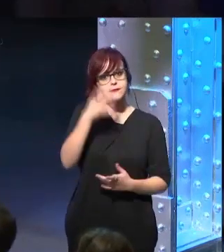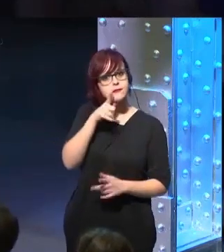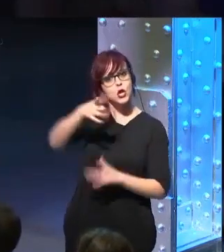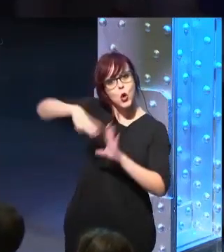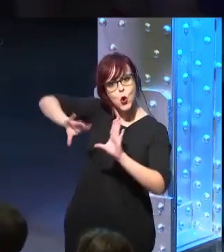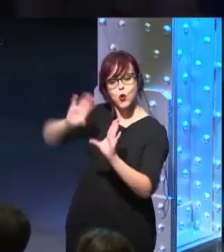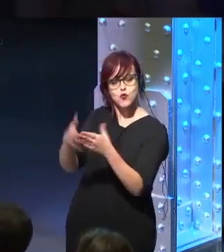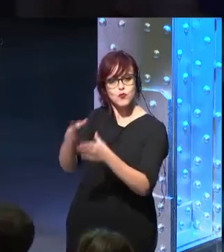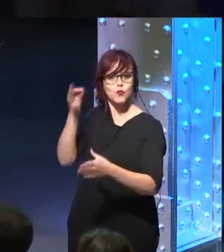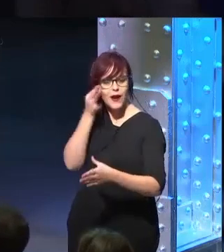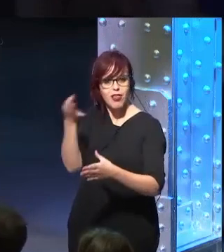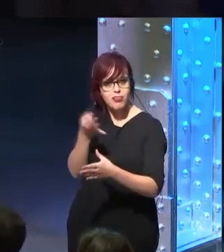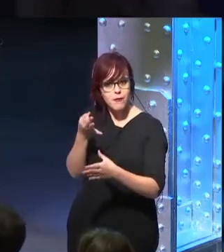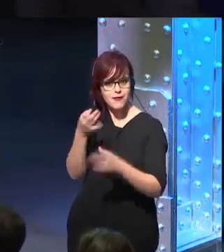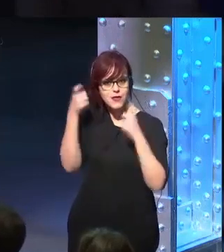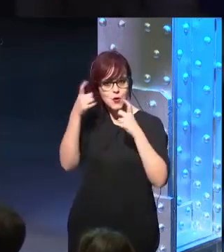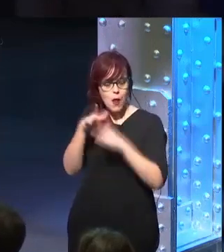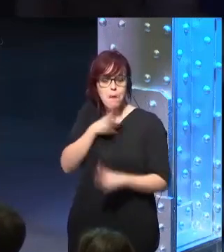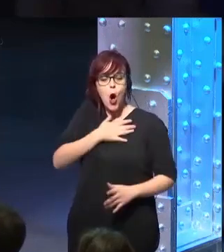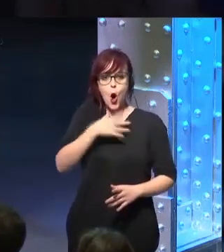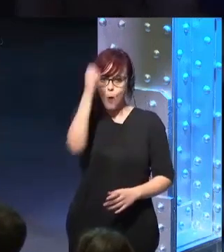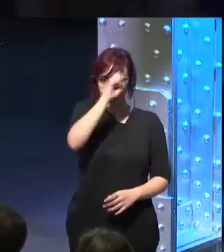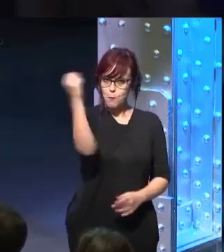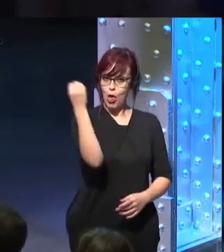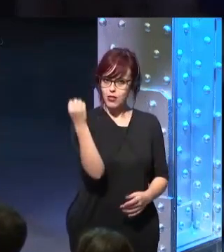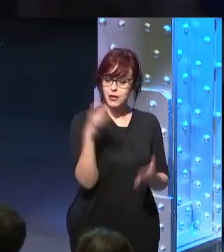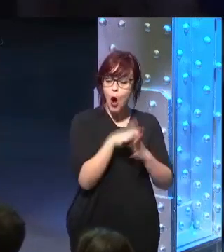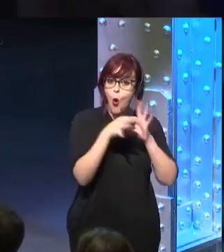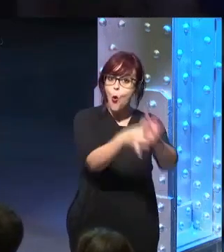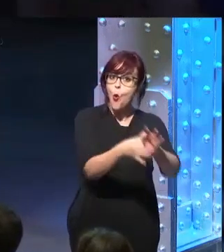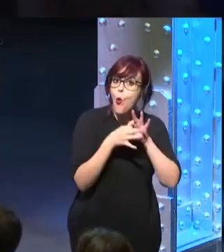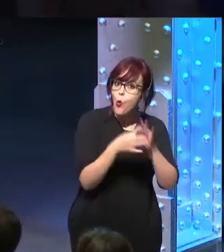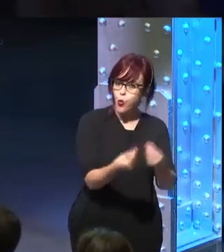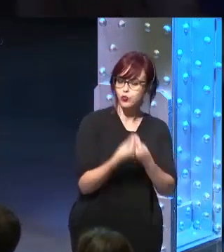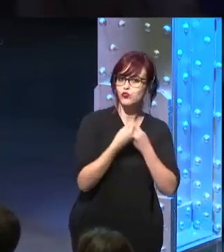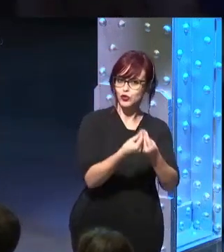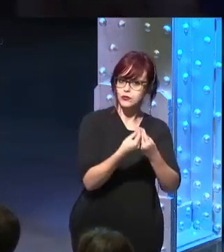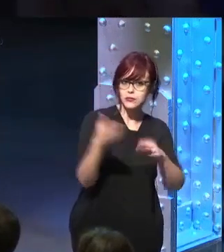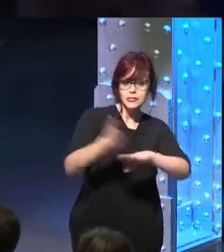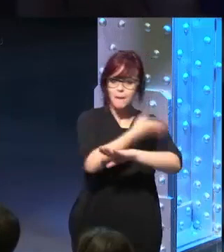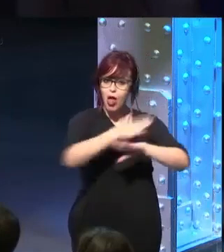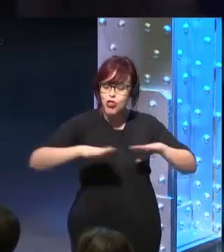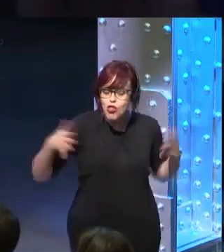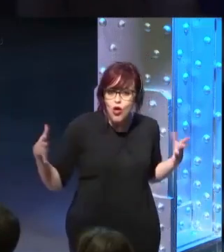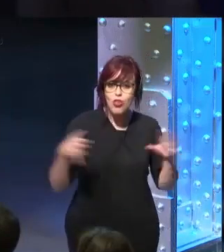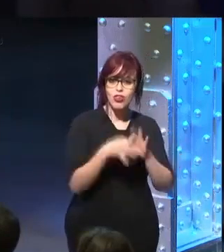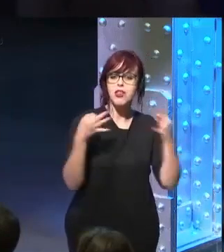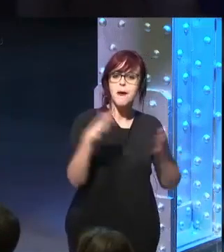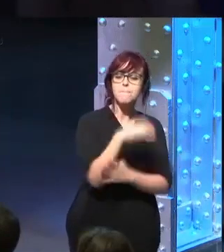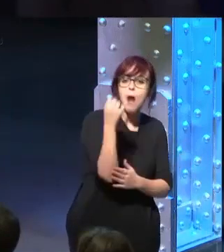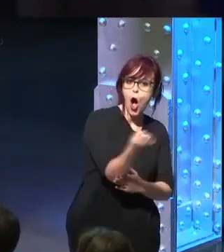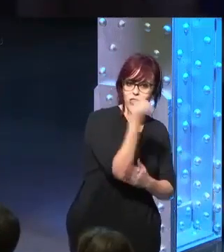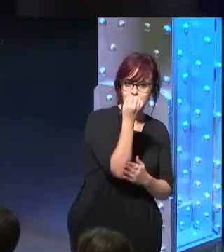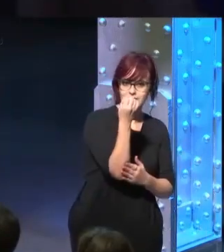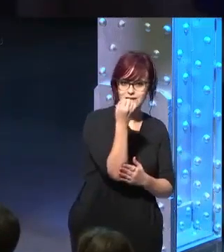seria. Esto es lo que es el poder para mí. Juntos, tanto juntos como separados, sí, es el poder en